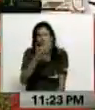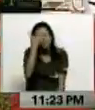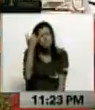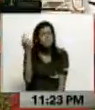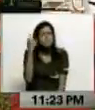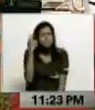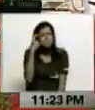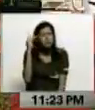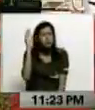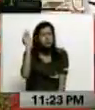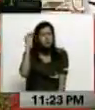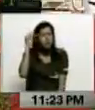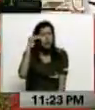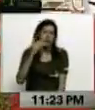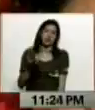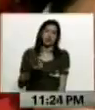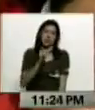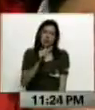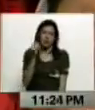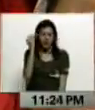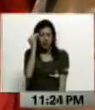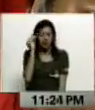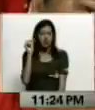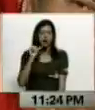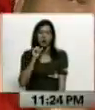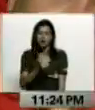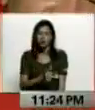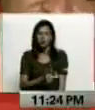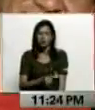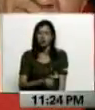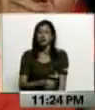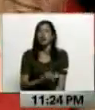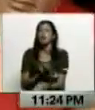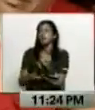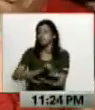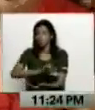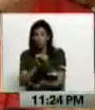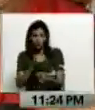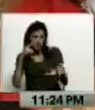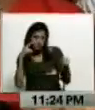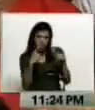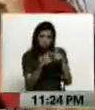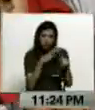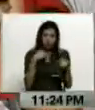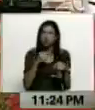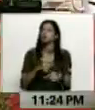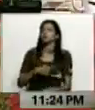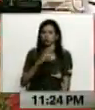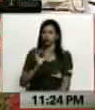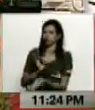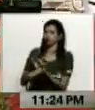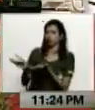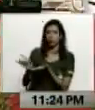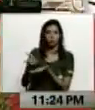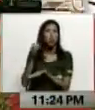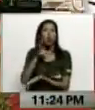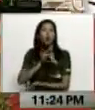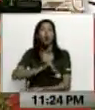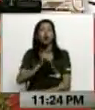te hizo mal pensado de verdad quemó el expediente y votó al policía que lo consiguió en